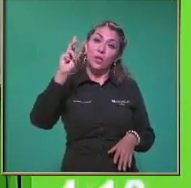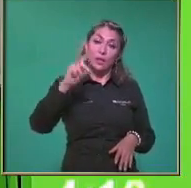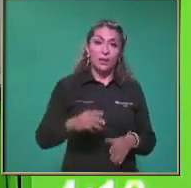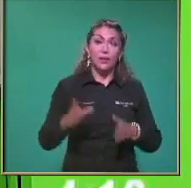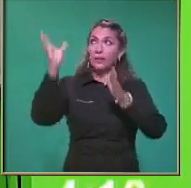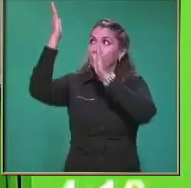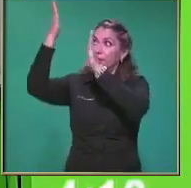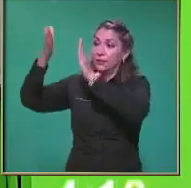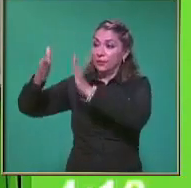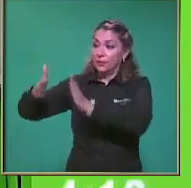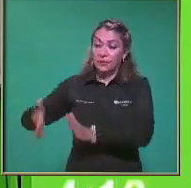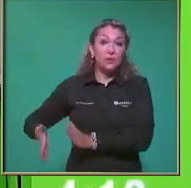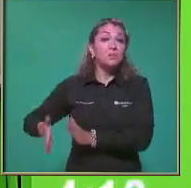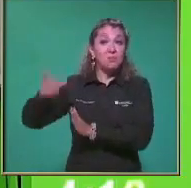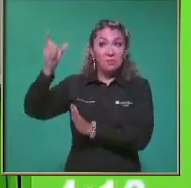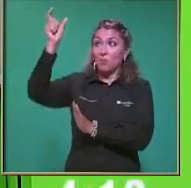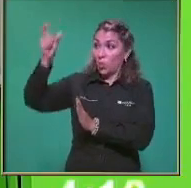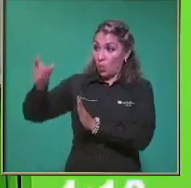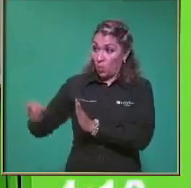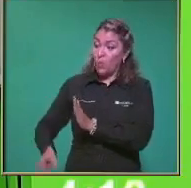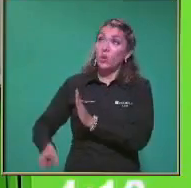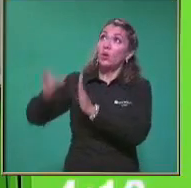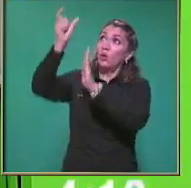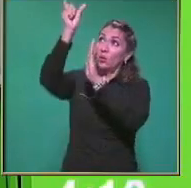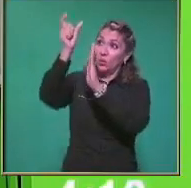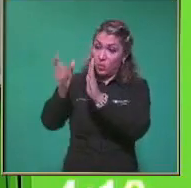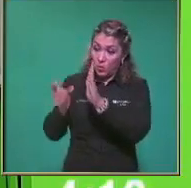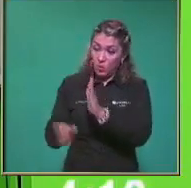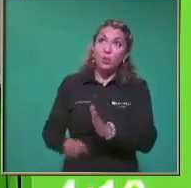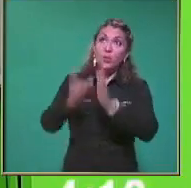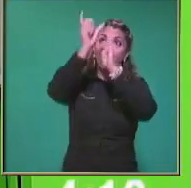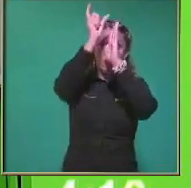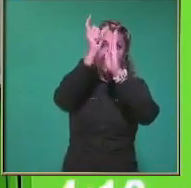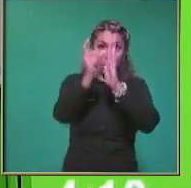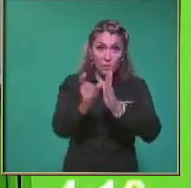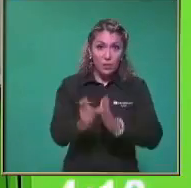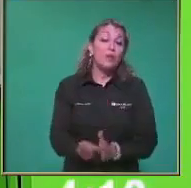que todos tengan 3 decimales. Ahora nada más